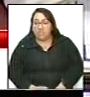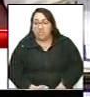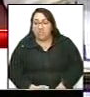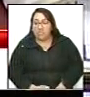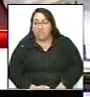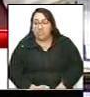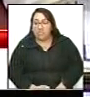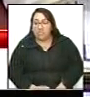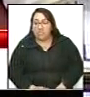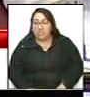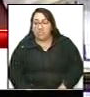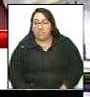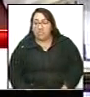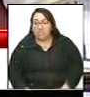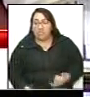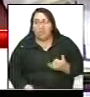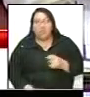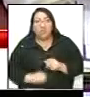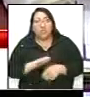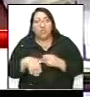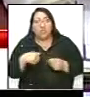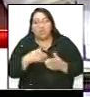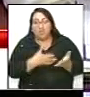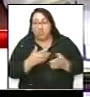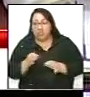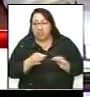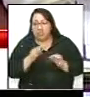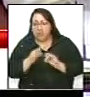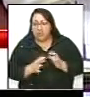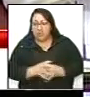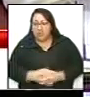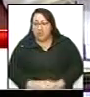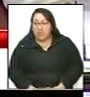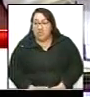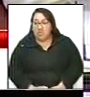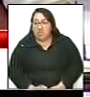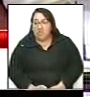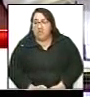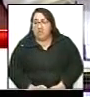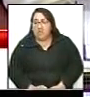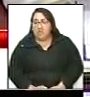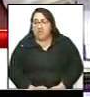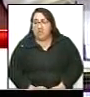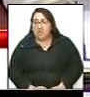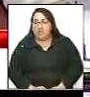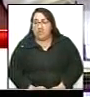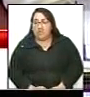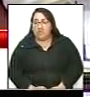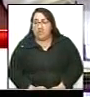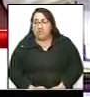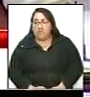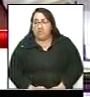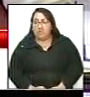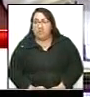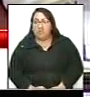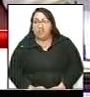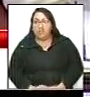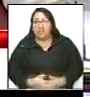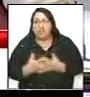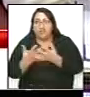Vamos ahora entonces, para que nuestros invitados hagan las precisiones finales del debate de hoy, vamos a iniciar por